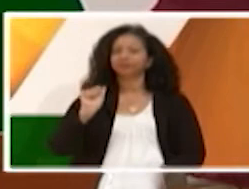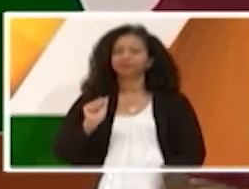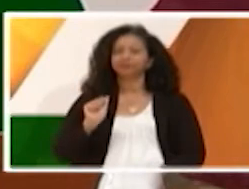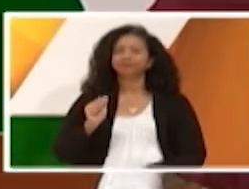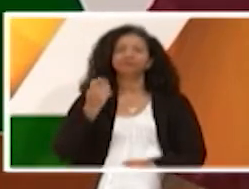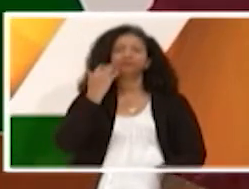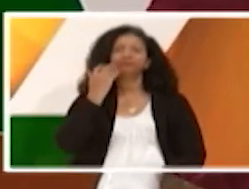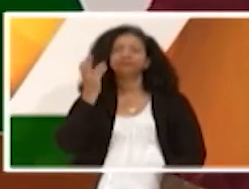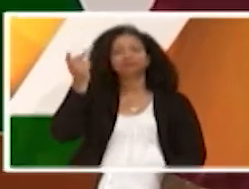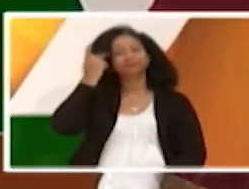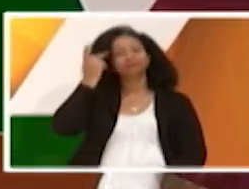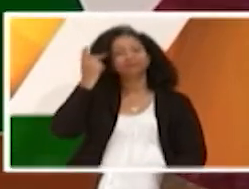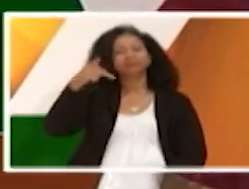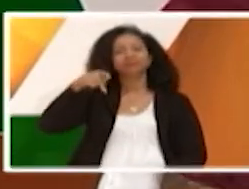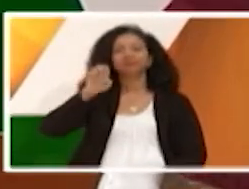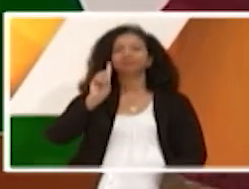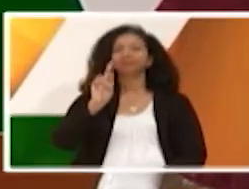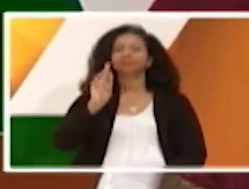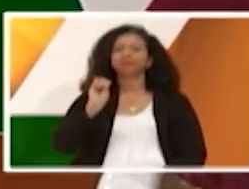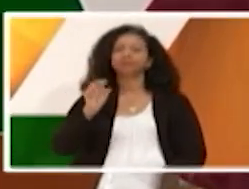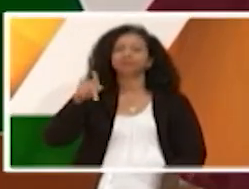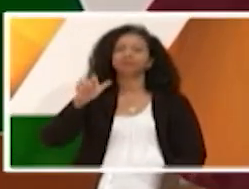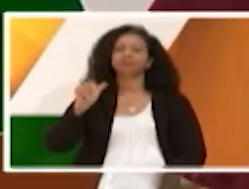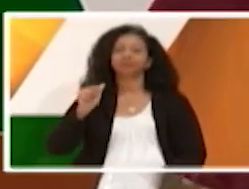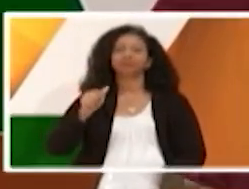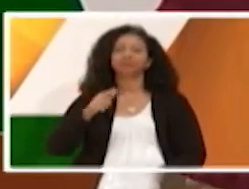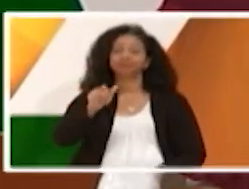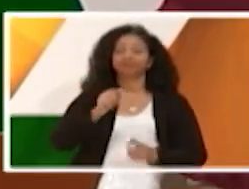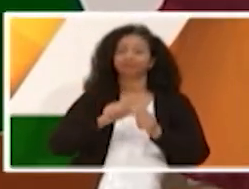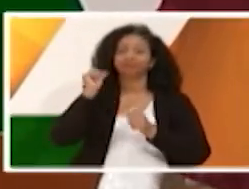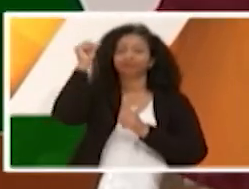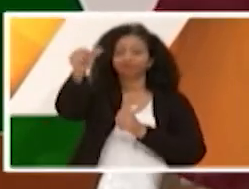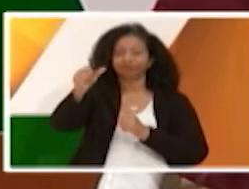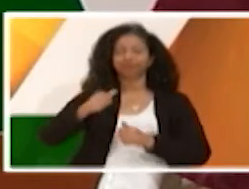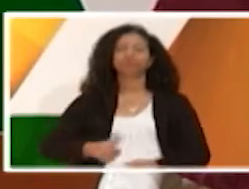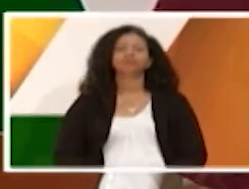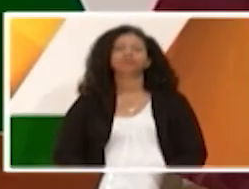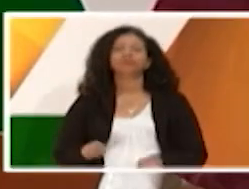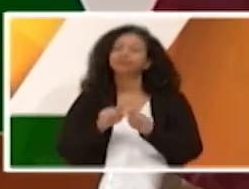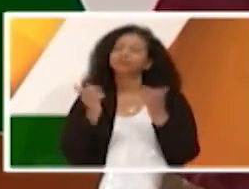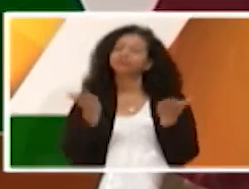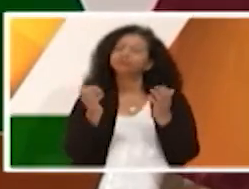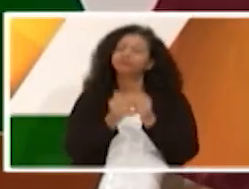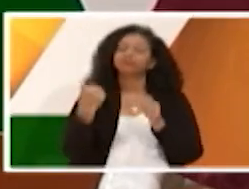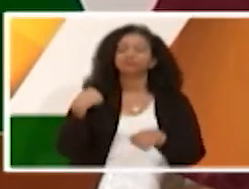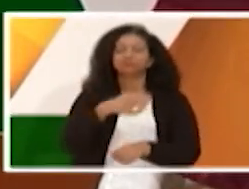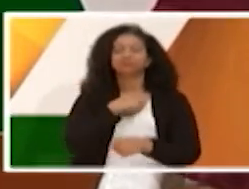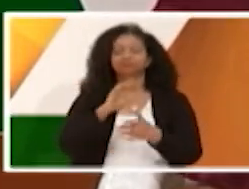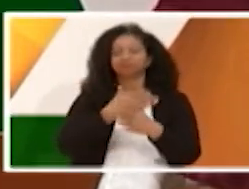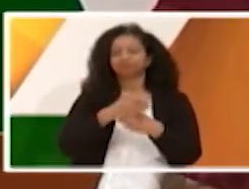quiso venir a hablar hoy, lo dejamos allá en los files. Sí, señor, pero él está aquí con nosotros también dándonos